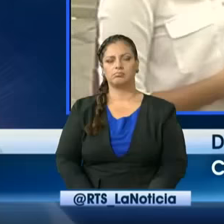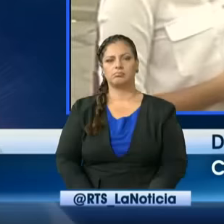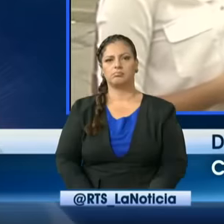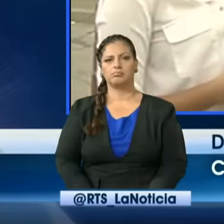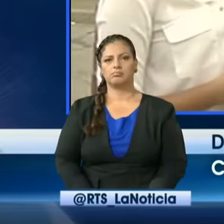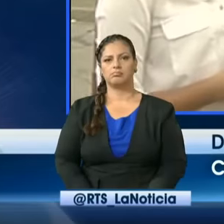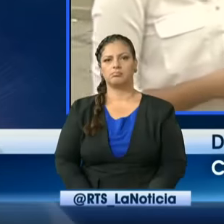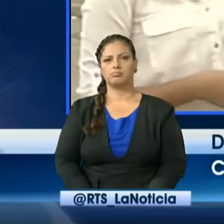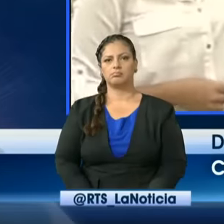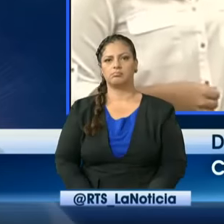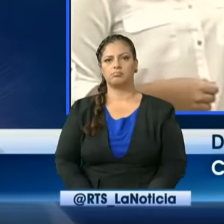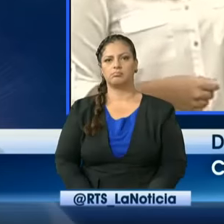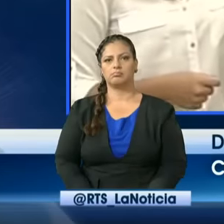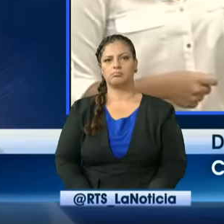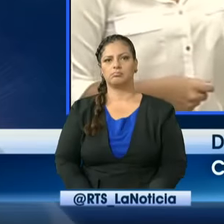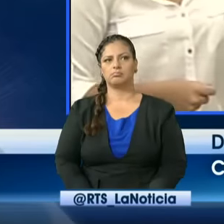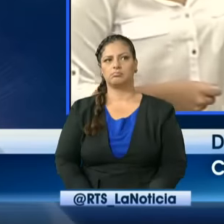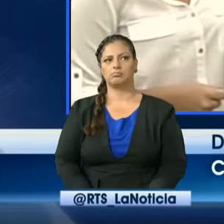las personas que se encuentran acá...